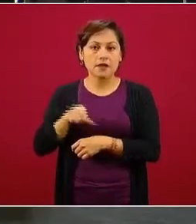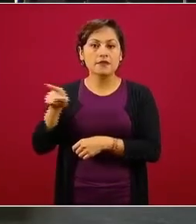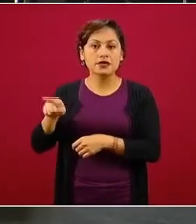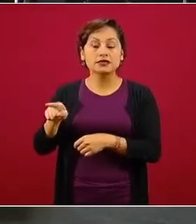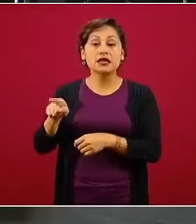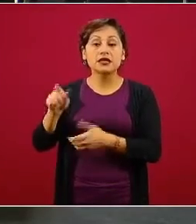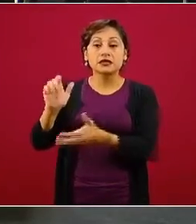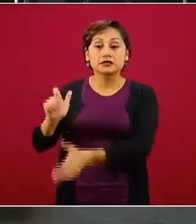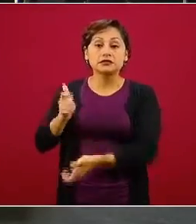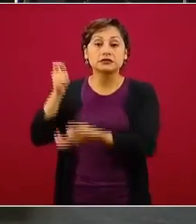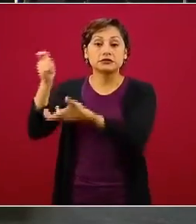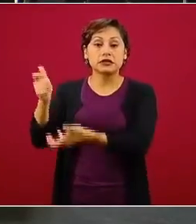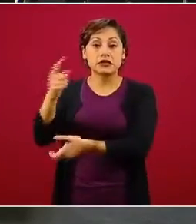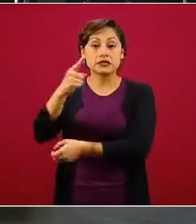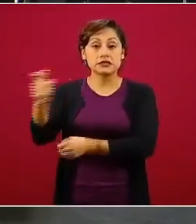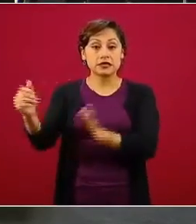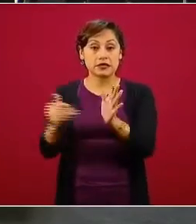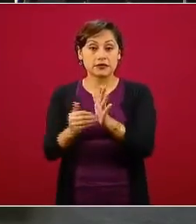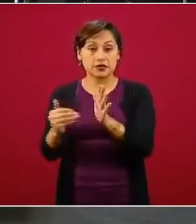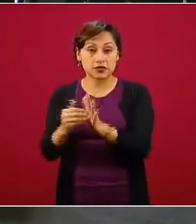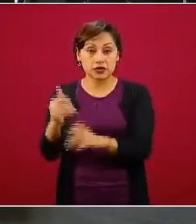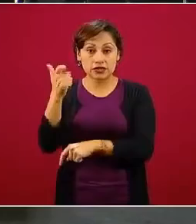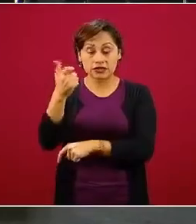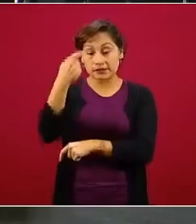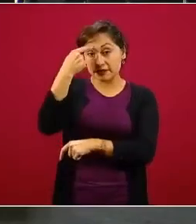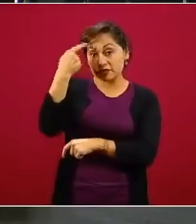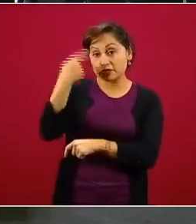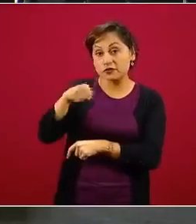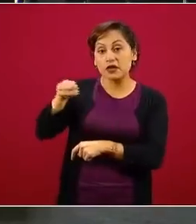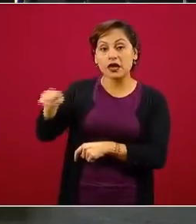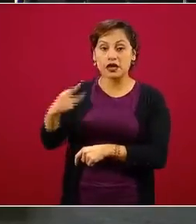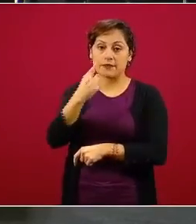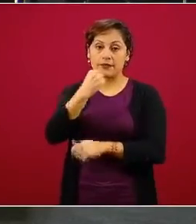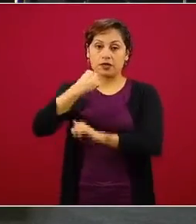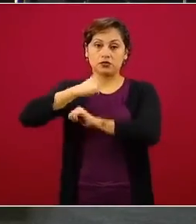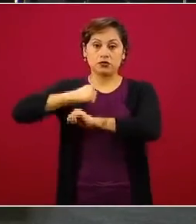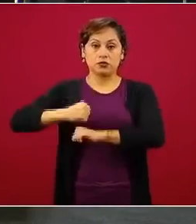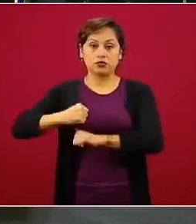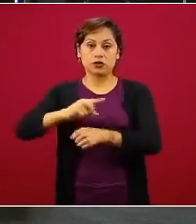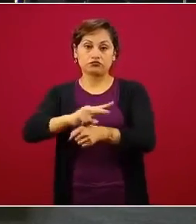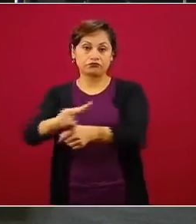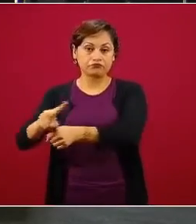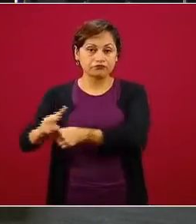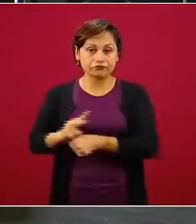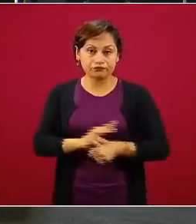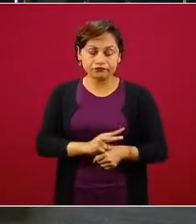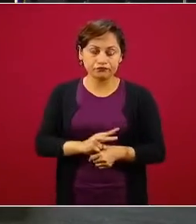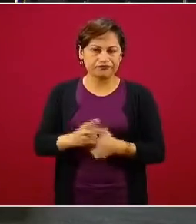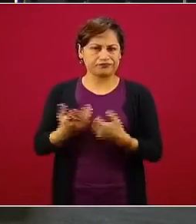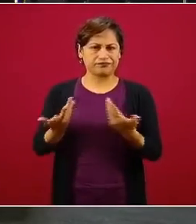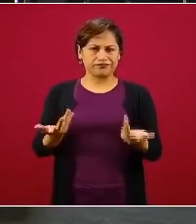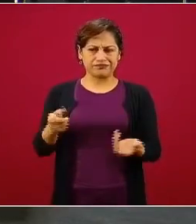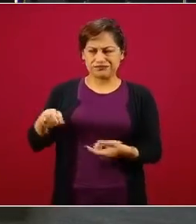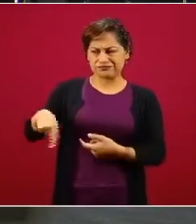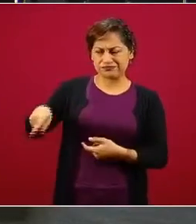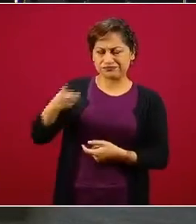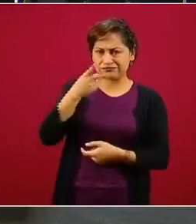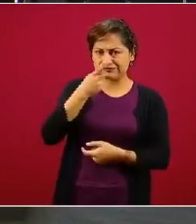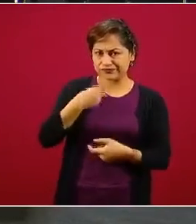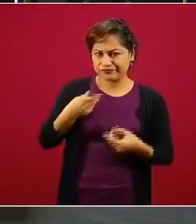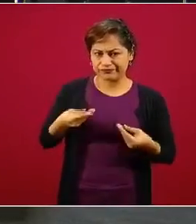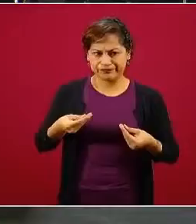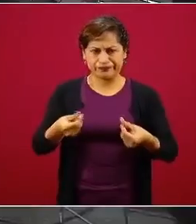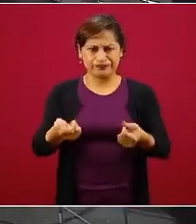Marina para esos patrullajes. Algo debe estar pasando ahí, insisto, y creo que